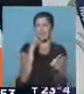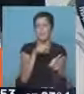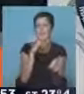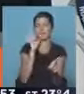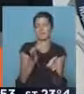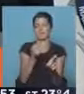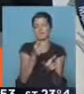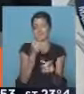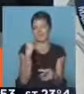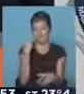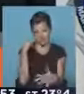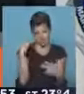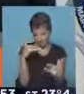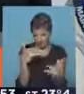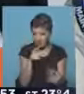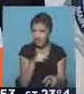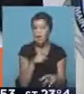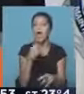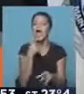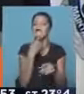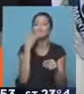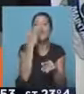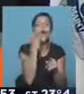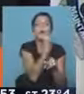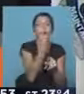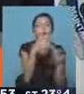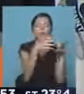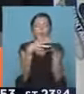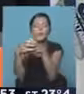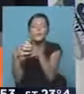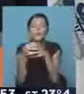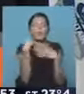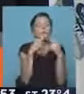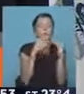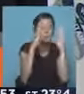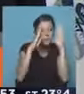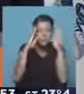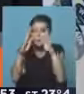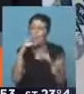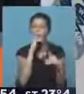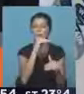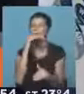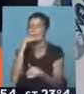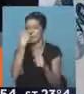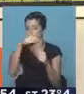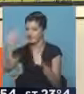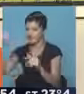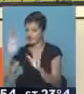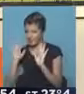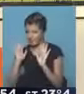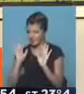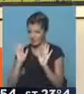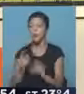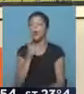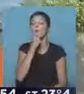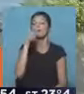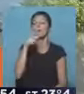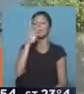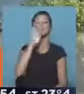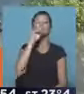no hablar al conjunto de cada una de las minorías activadas que eran las que iban a caminar porque eeuu no es obligatorio de selección estancia en un martes entonces